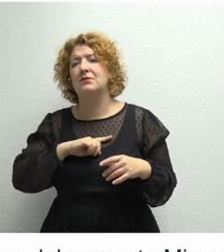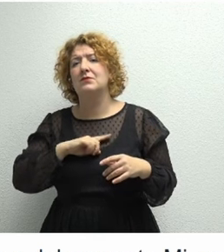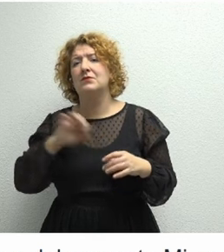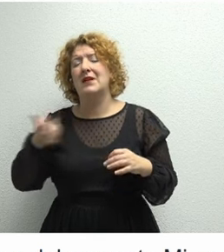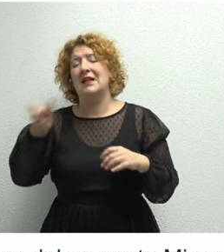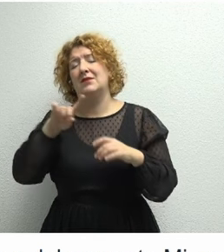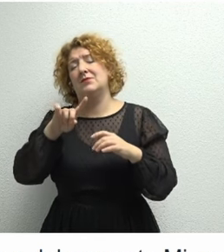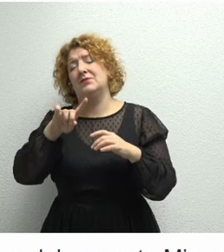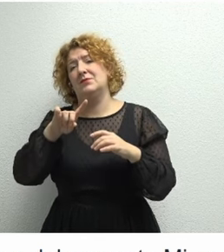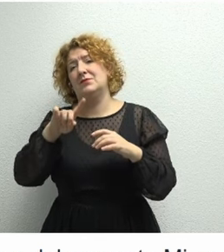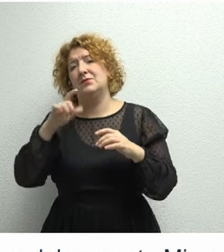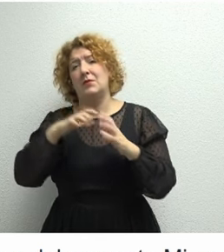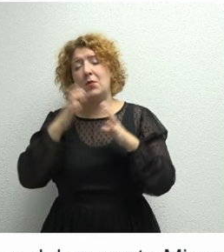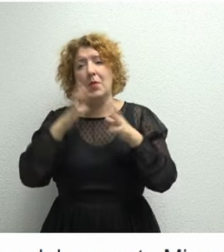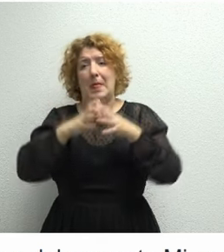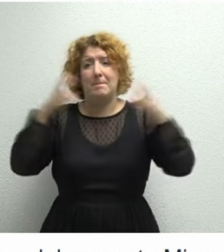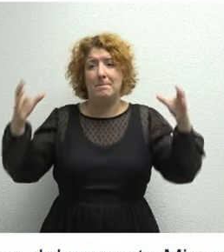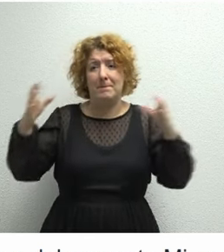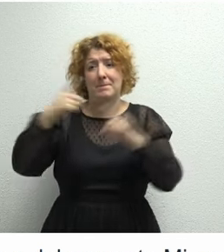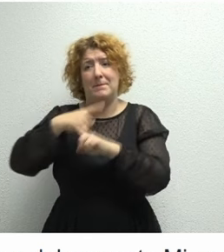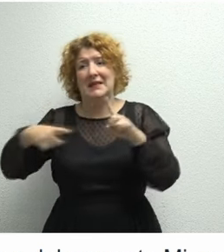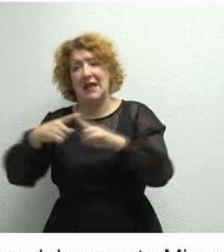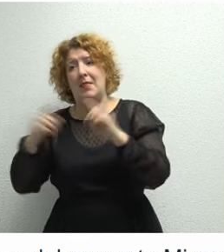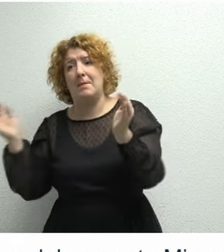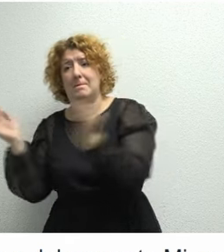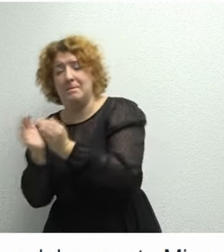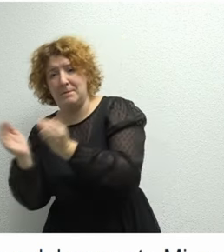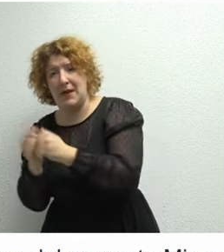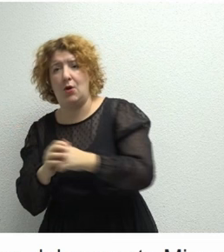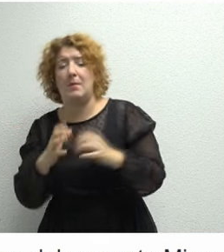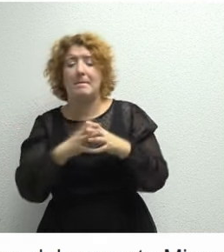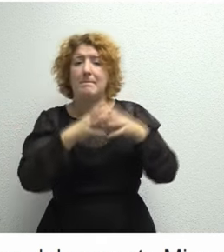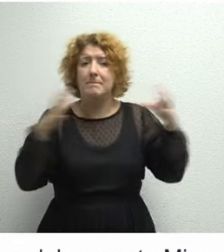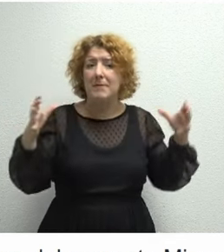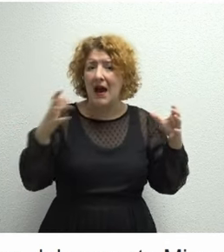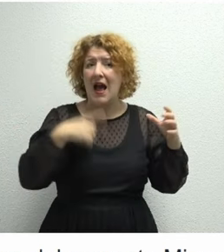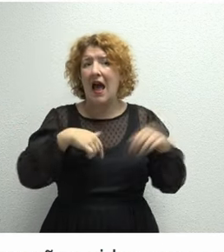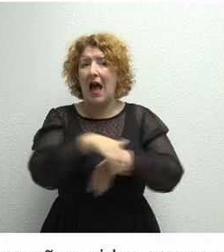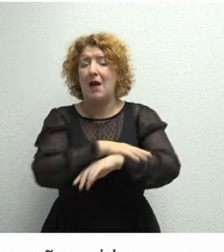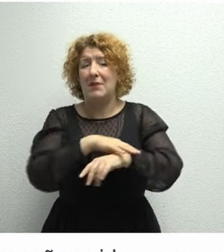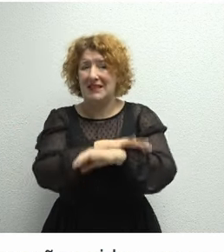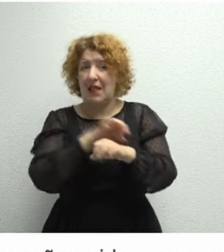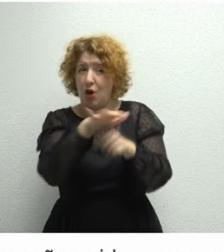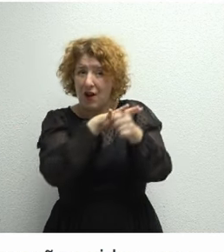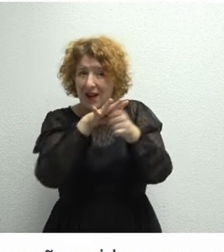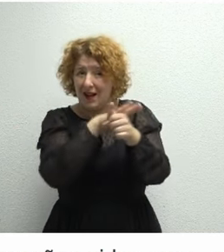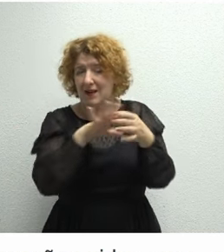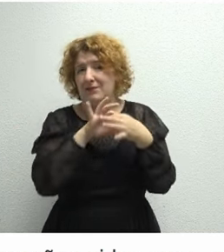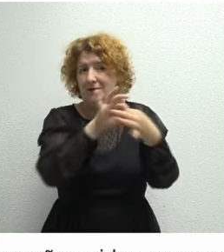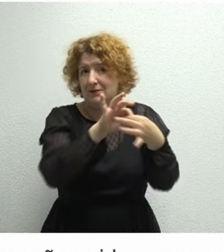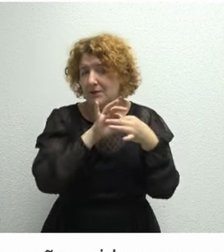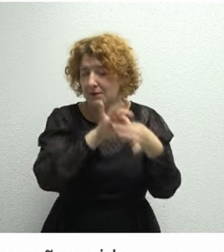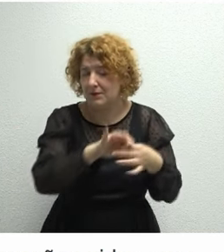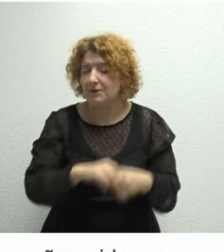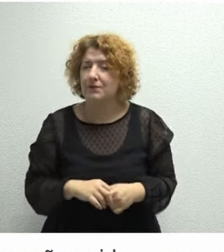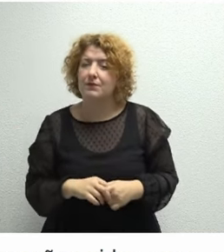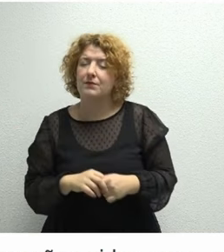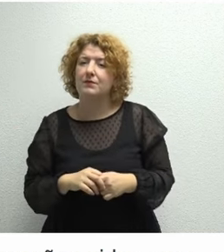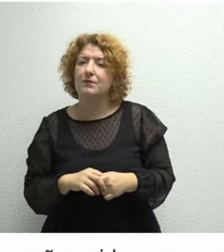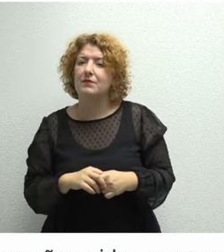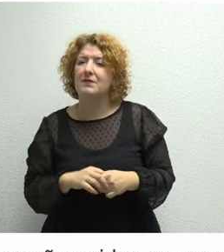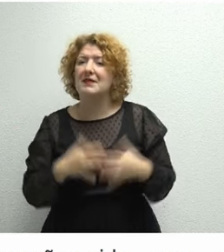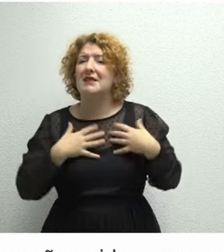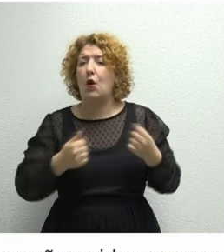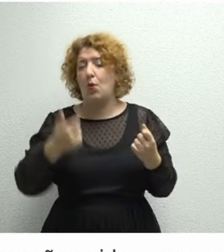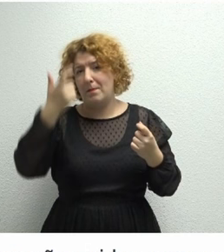Macro meso y micro de acompañamiento a nivel Macro tenemos la alianza con la administración regional y con los tres equipos de